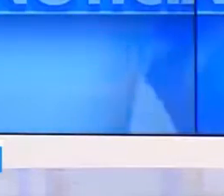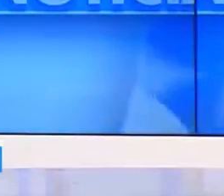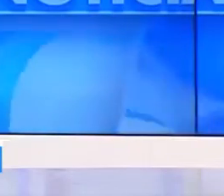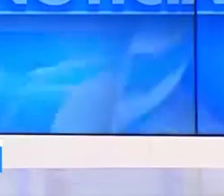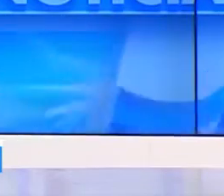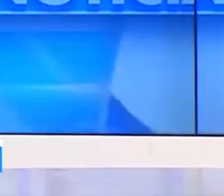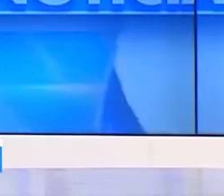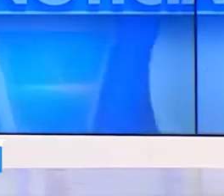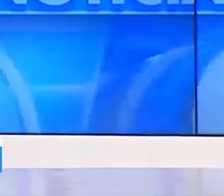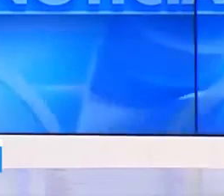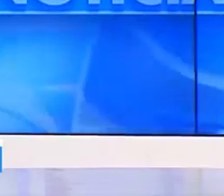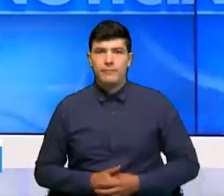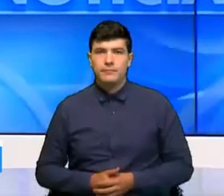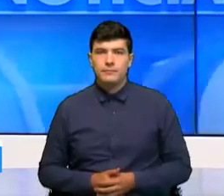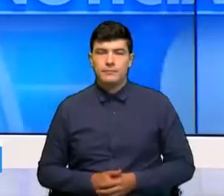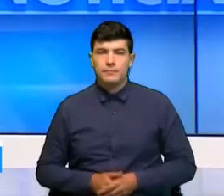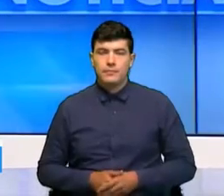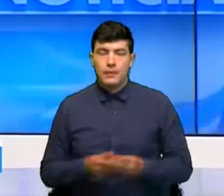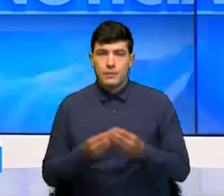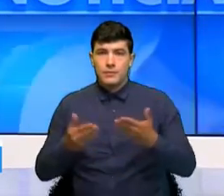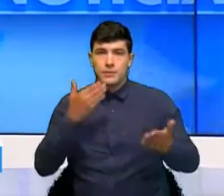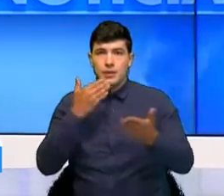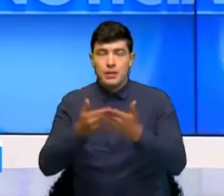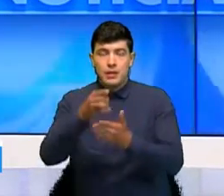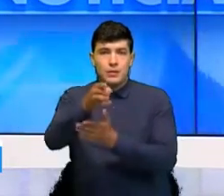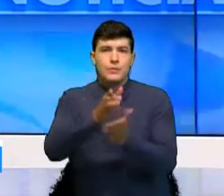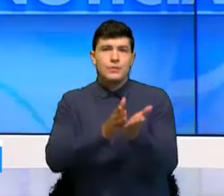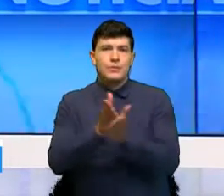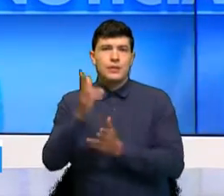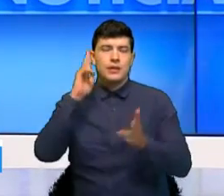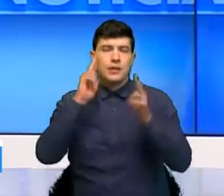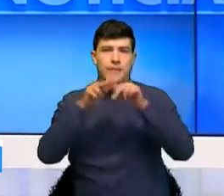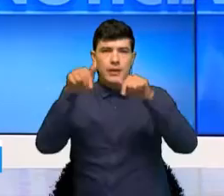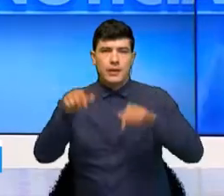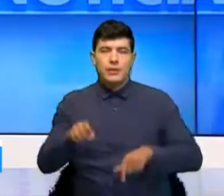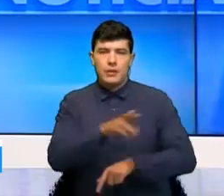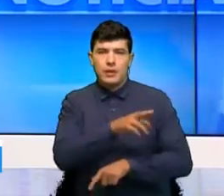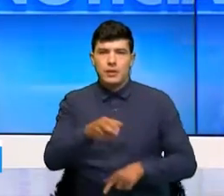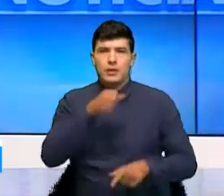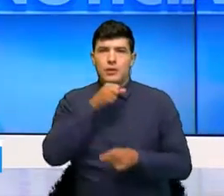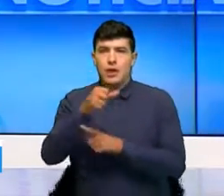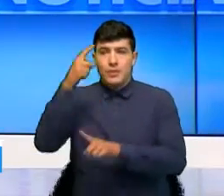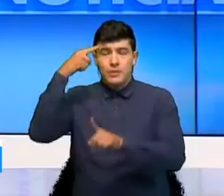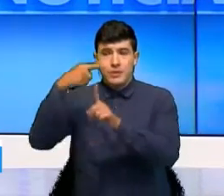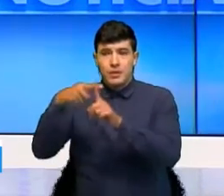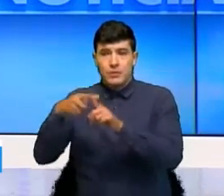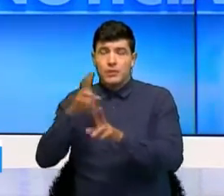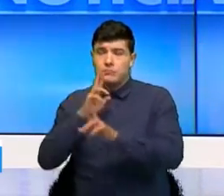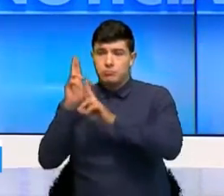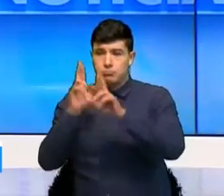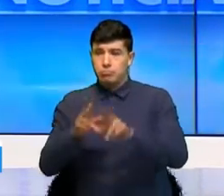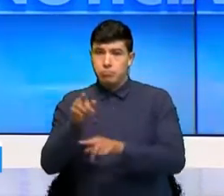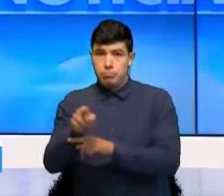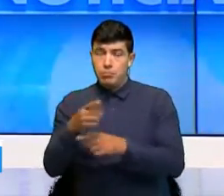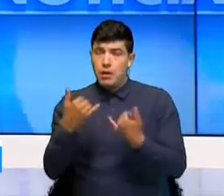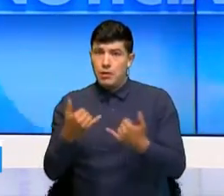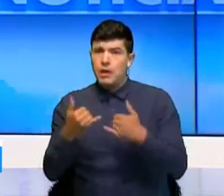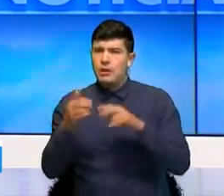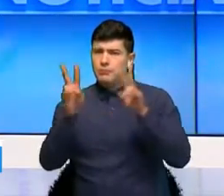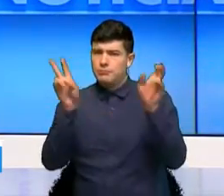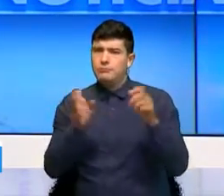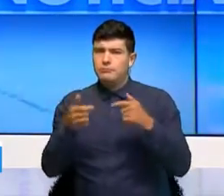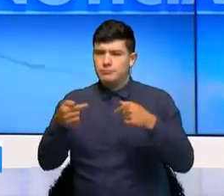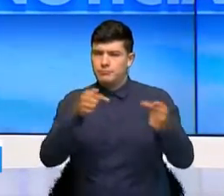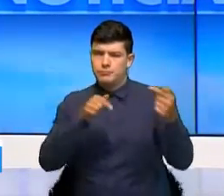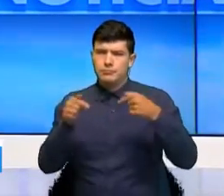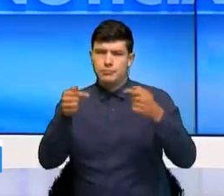Gracias por continuar con nosotros. Seguimos con más de Oriente Noticias y un positivo balance entregan las autoridades en la provincia de García Rovira en el marco de la contienda electoral